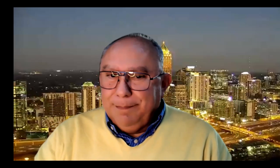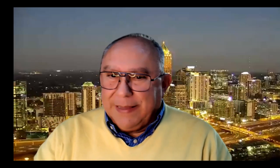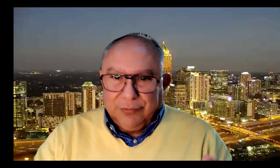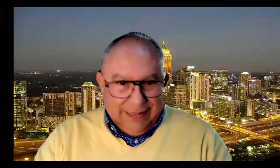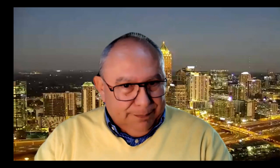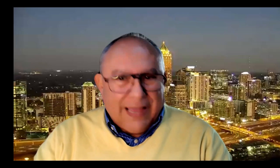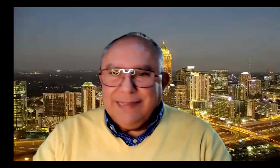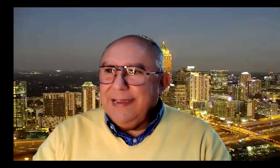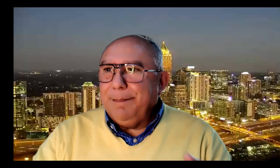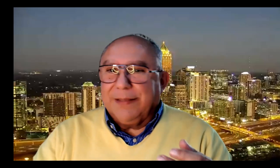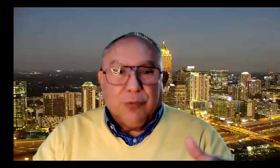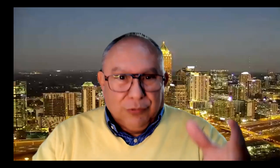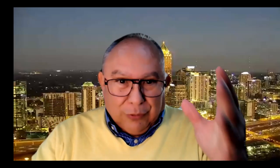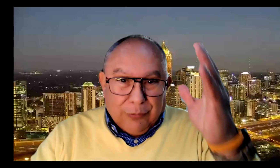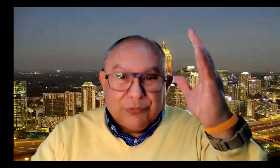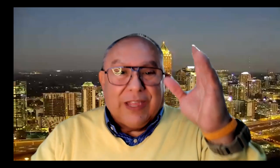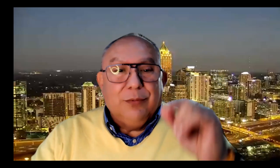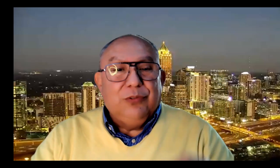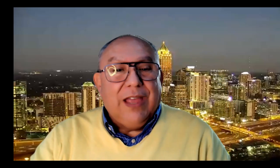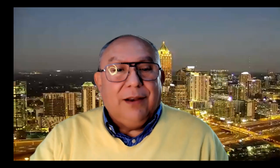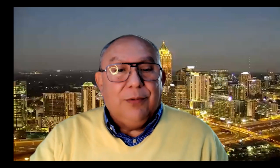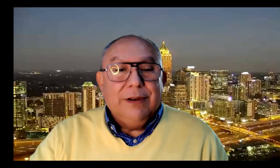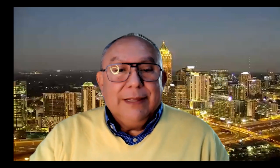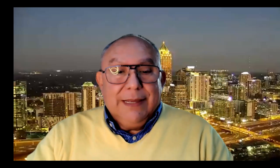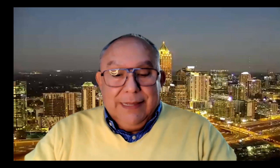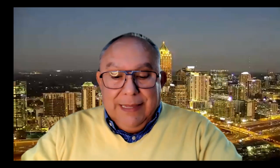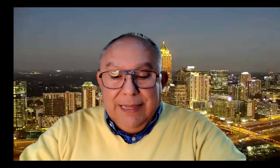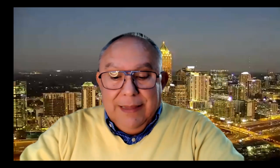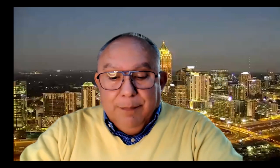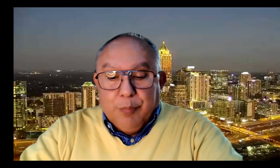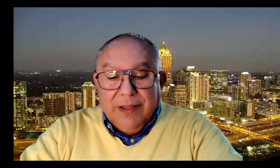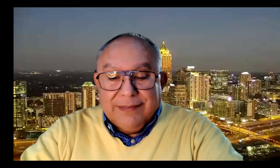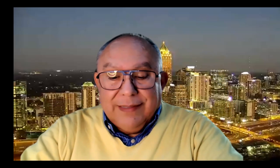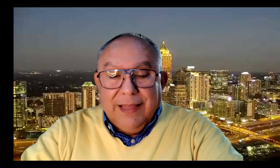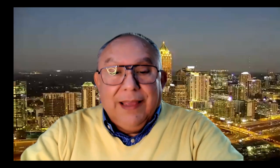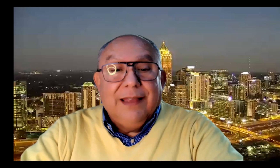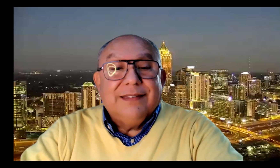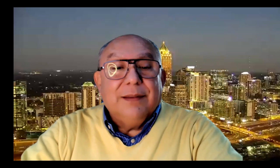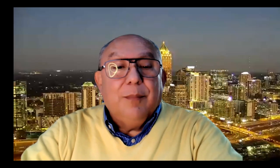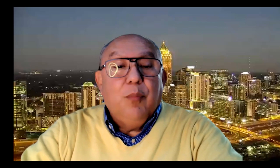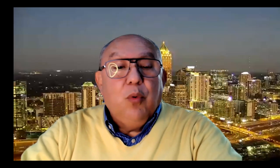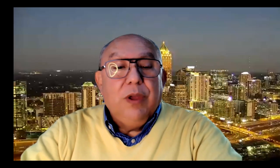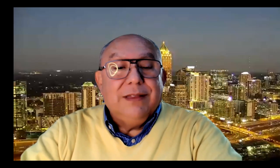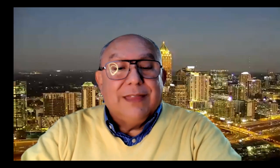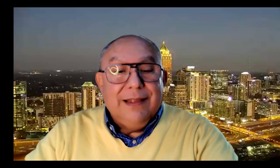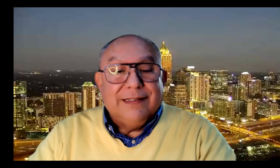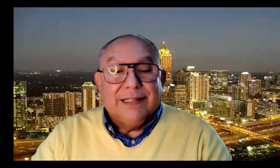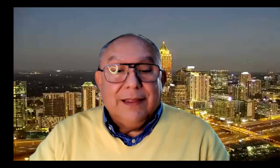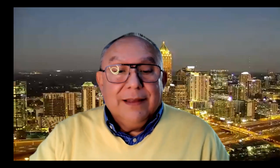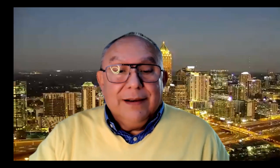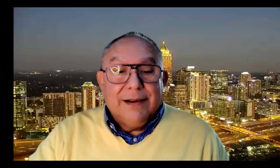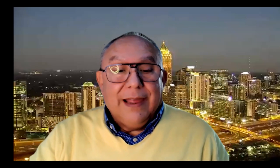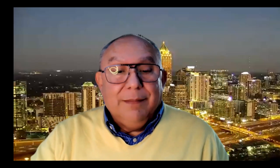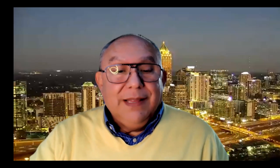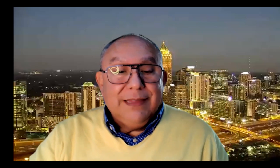Y así pasó en España, pasó con todos los que anunciaron, y pues es muy